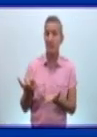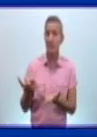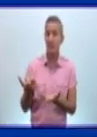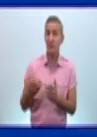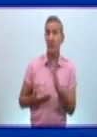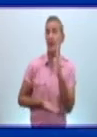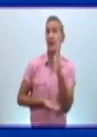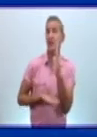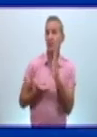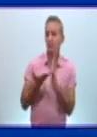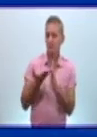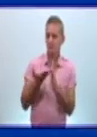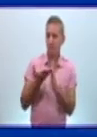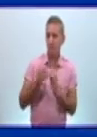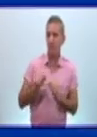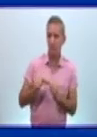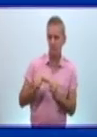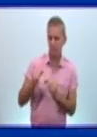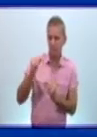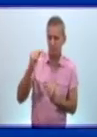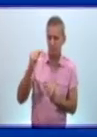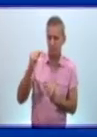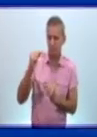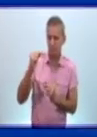mayor proporción.